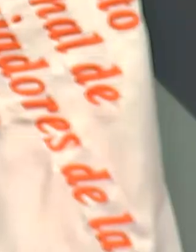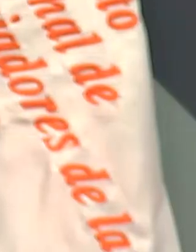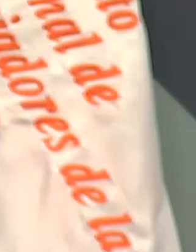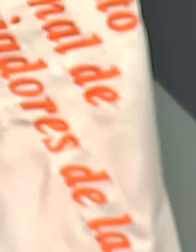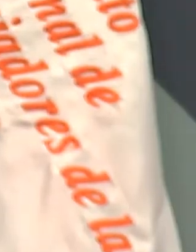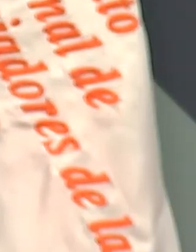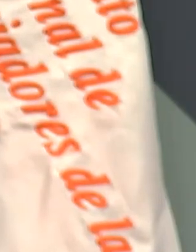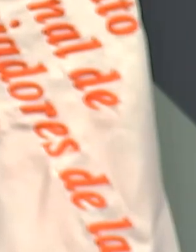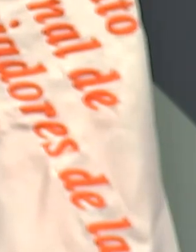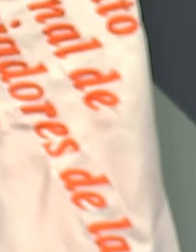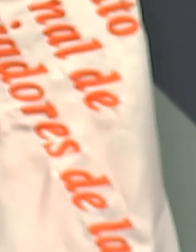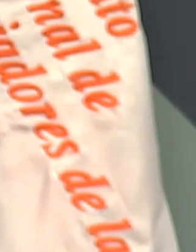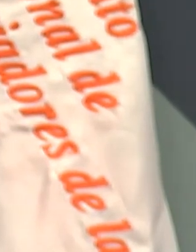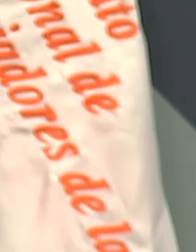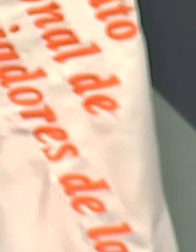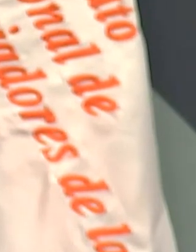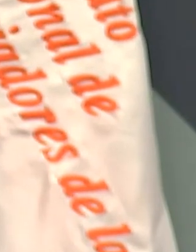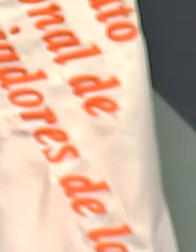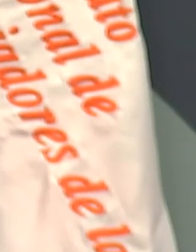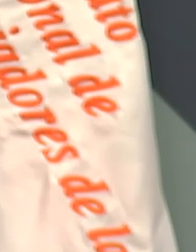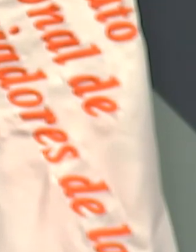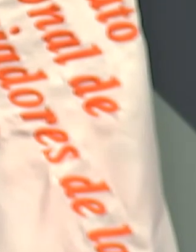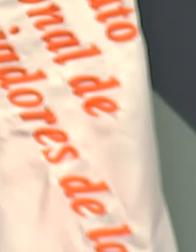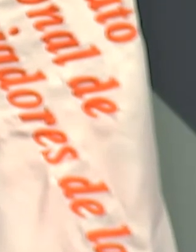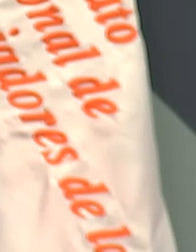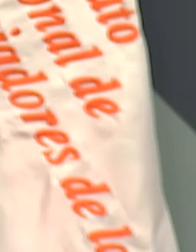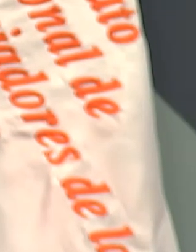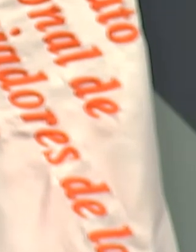Amigas, amigos, maestras, maestros,